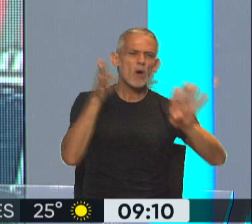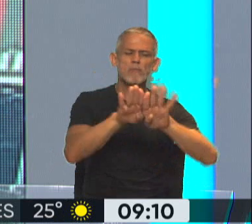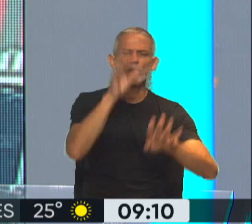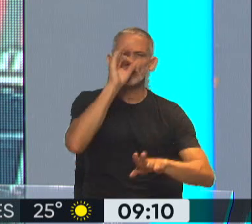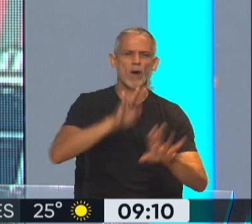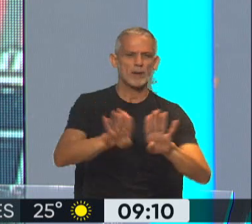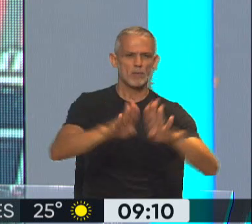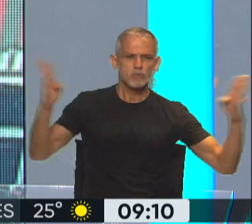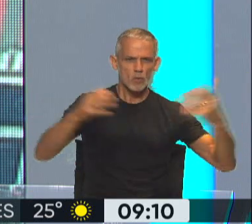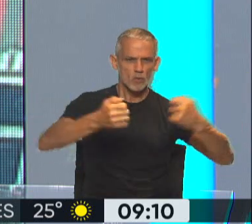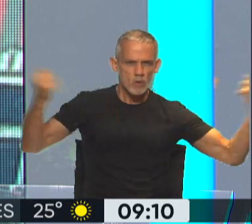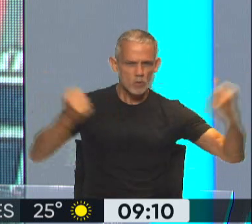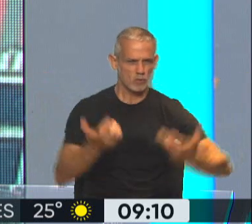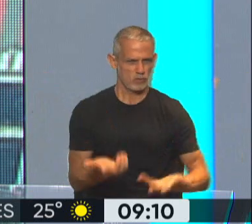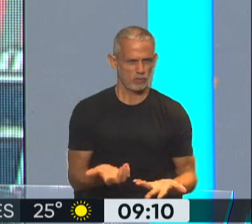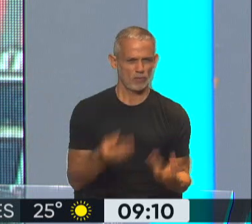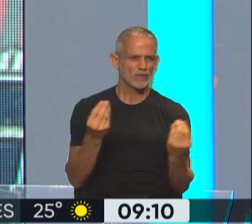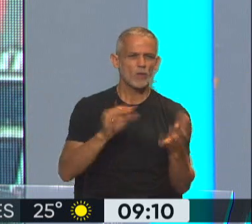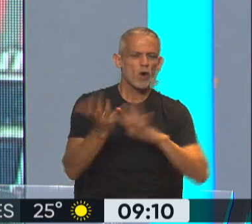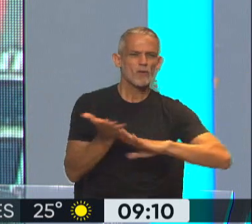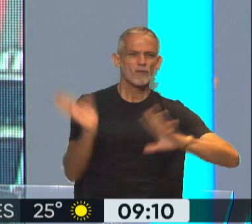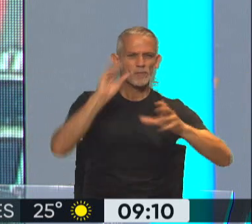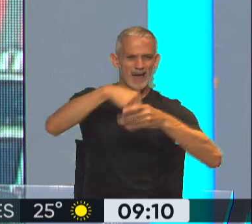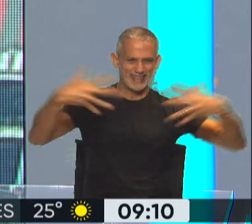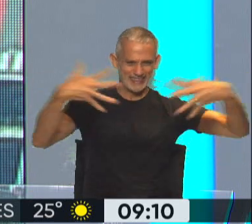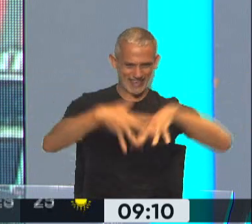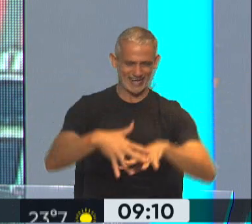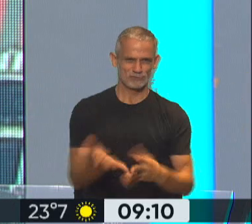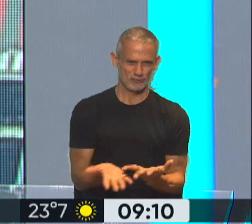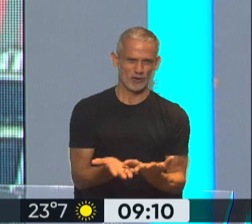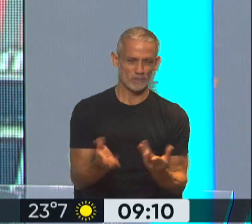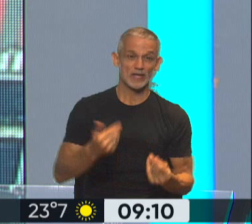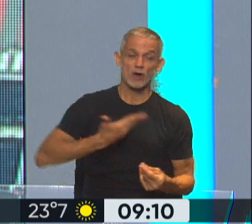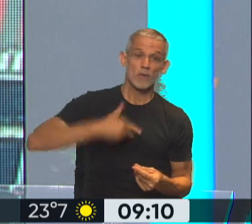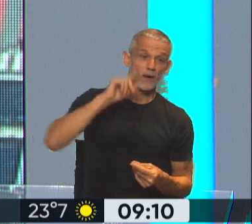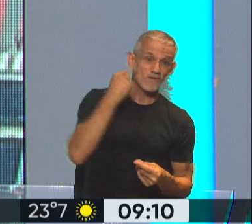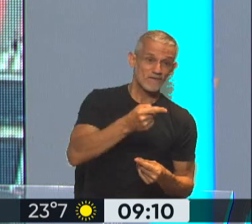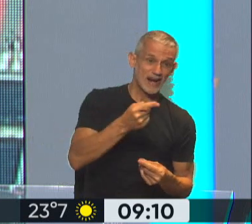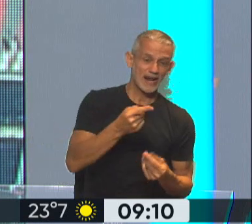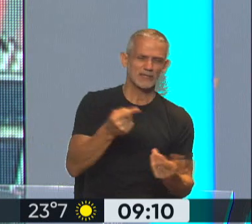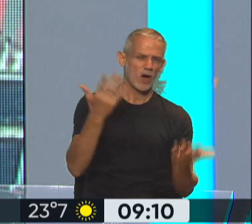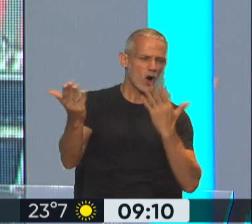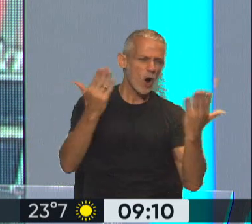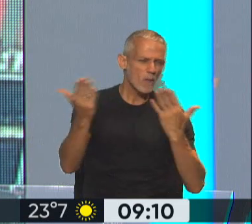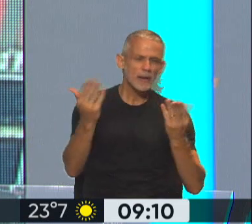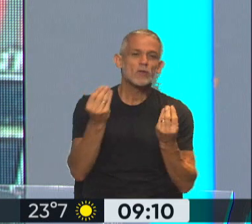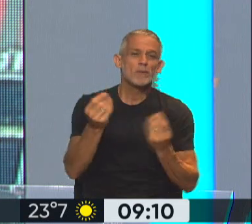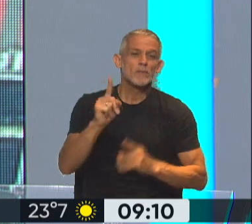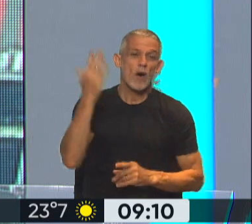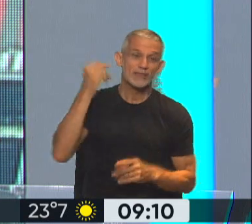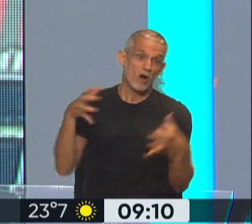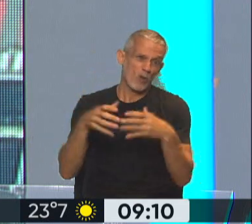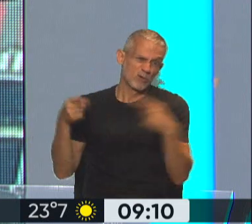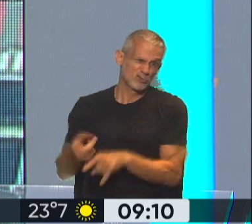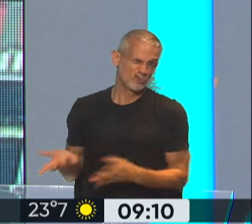cerradas la diferencia en Cómo se toma la integración por parte del gobierno de Alberto Fernández en relación a cómo lo está tomando la